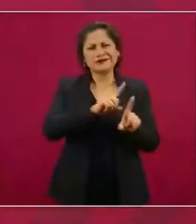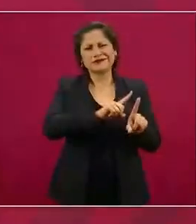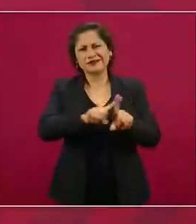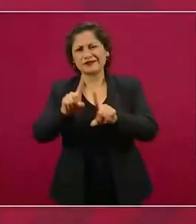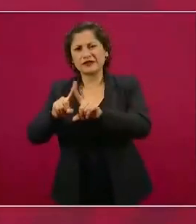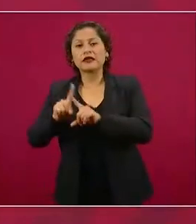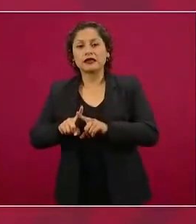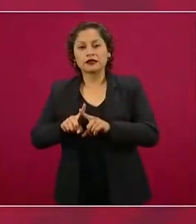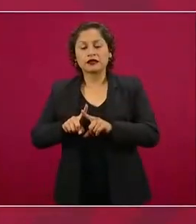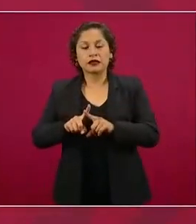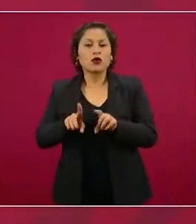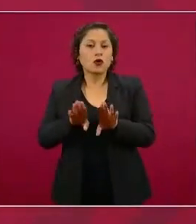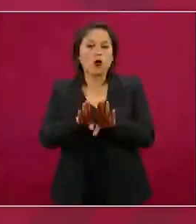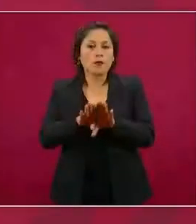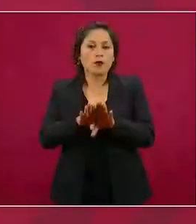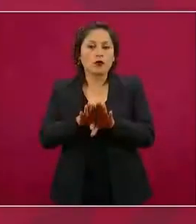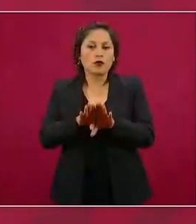por